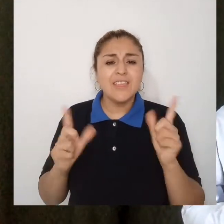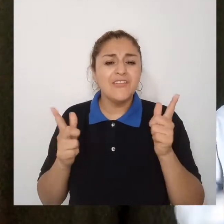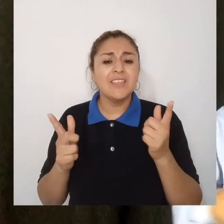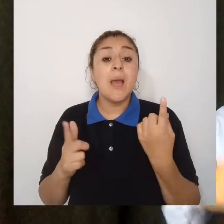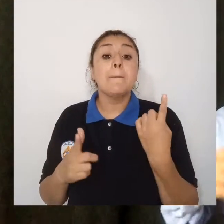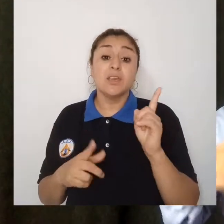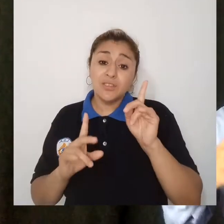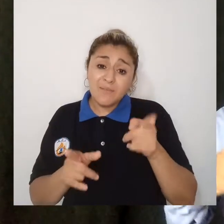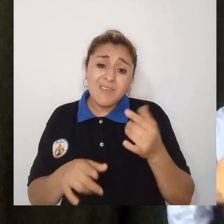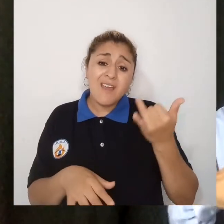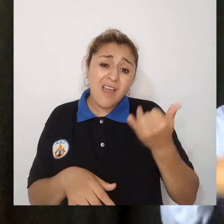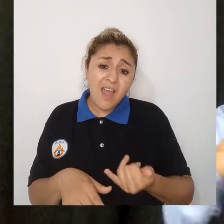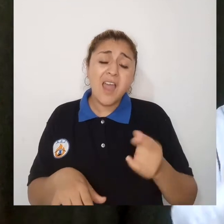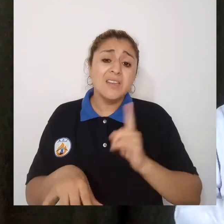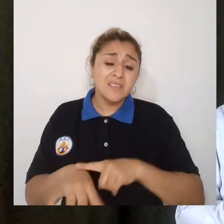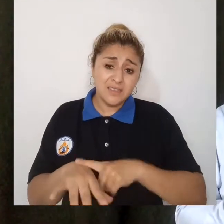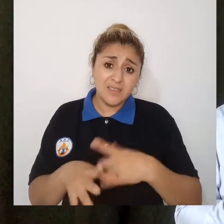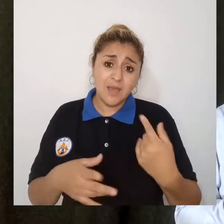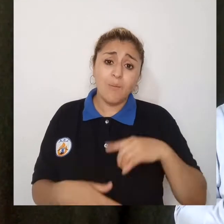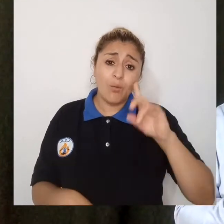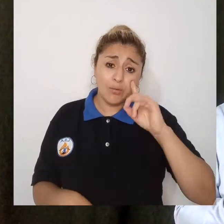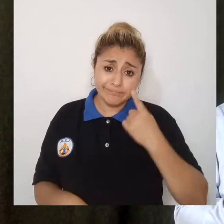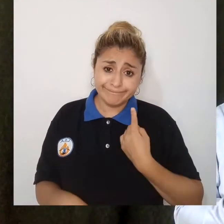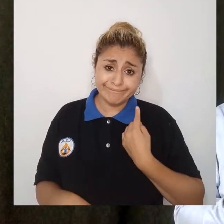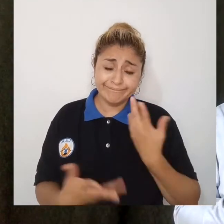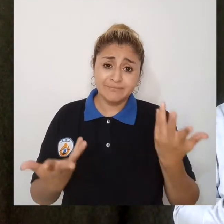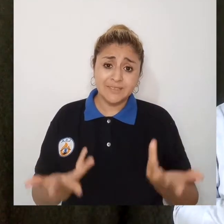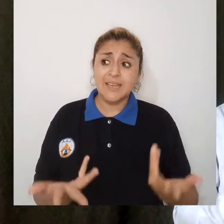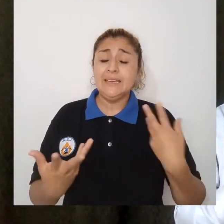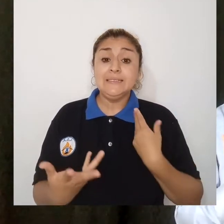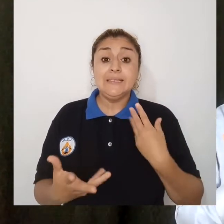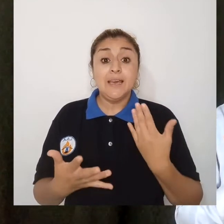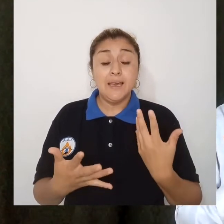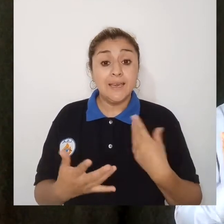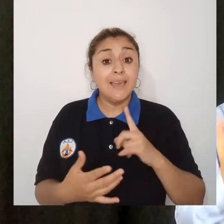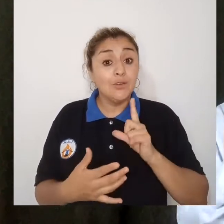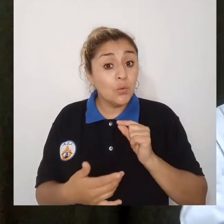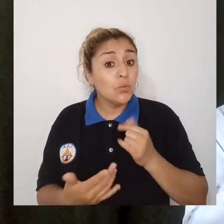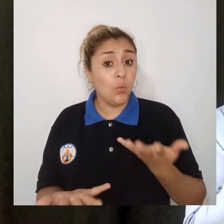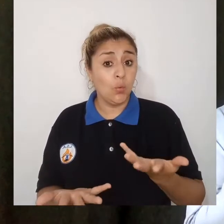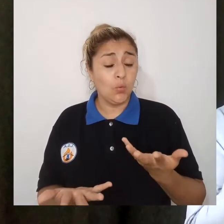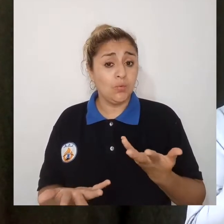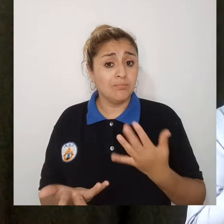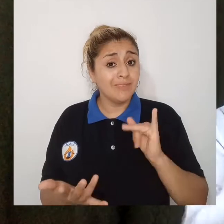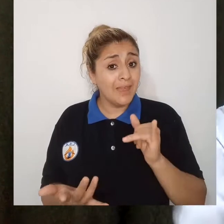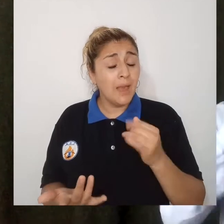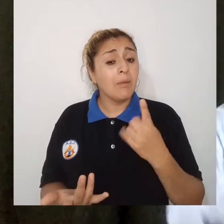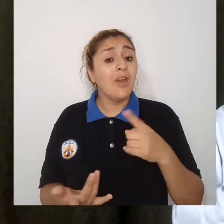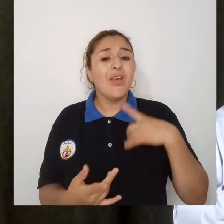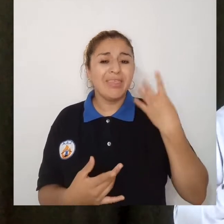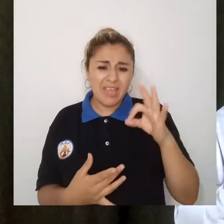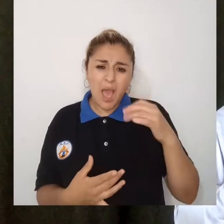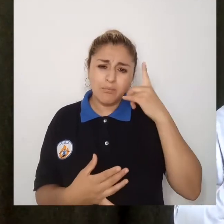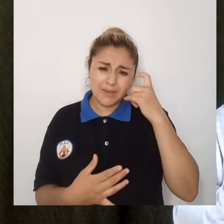nosotros debemos entender primero las cosas que nos hacen ser lo que somos como